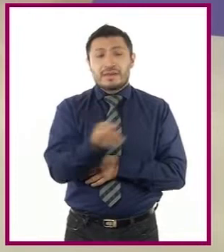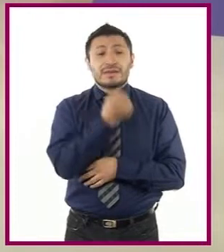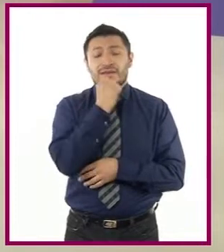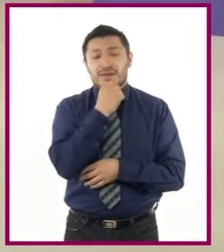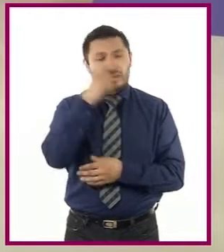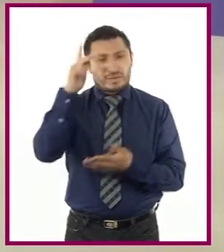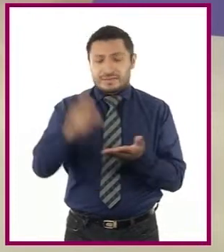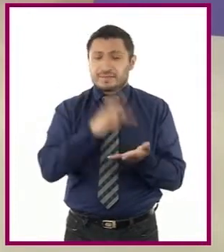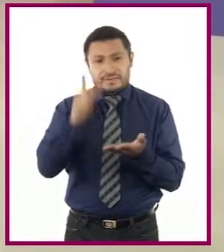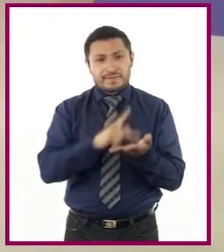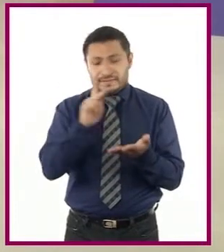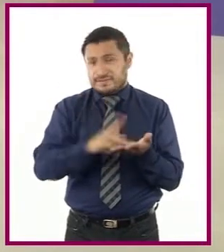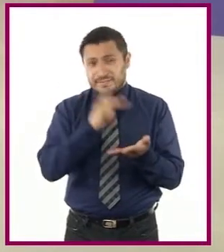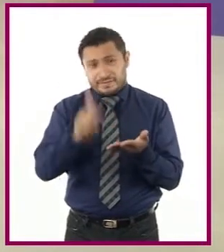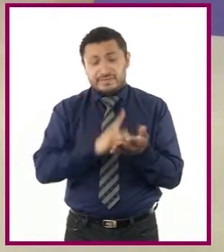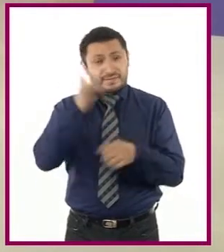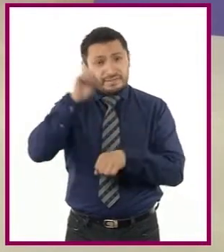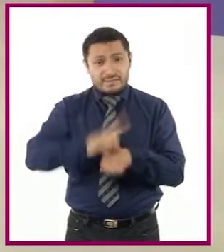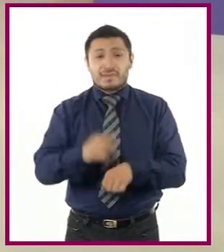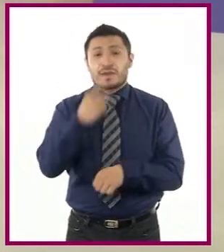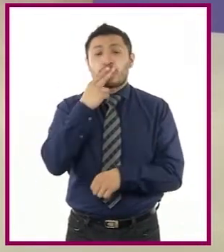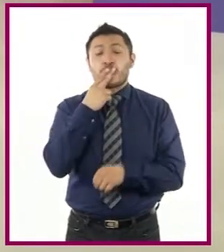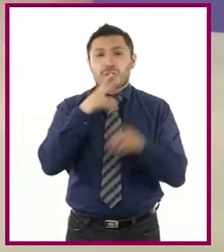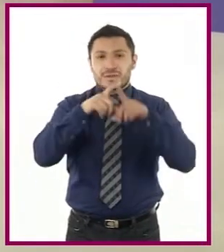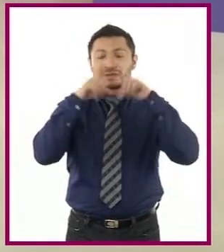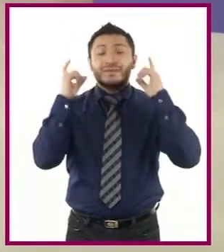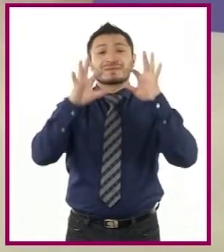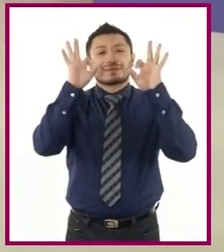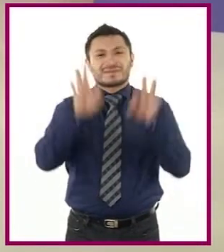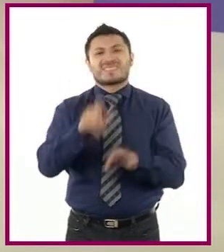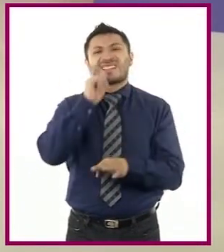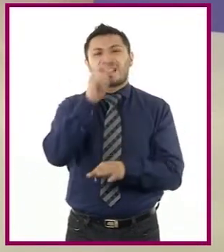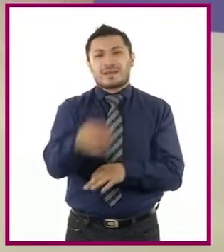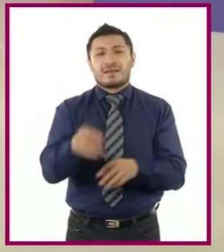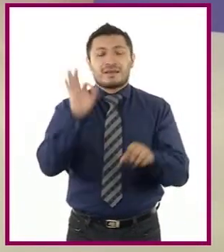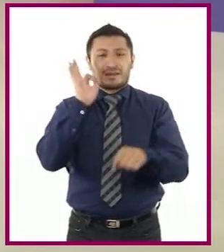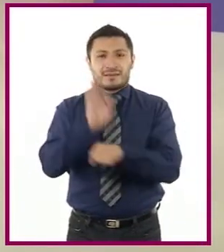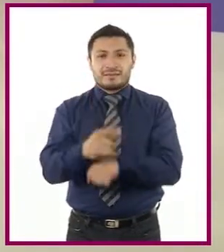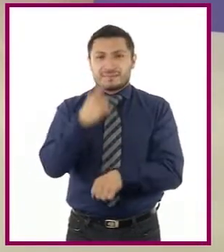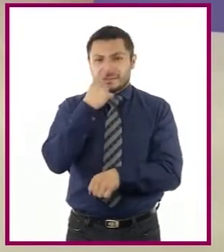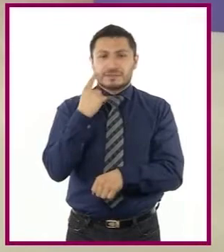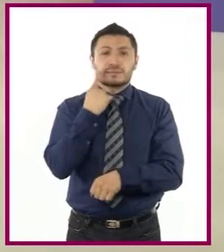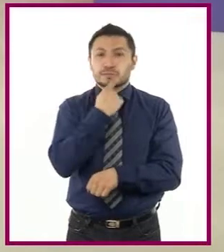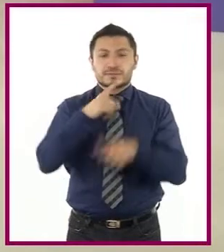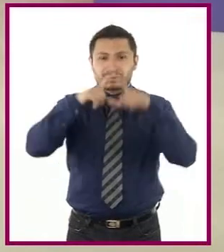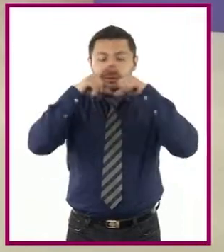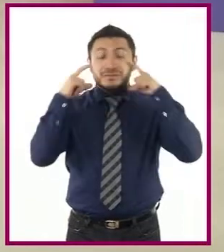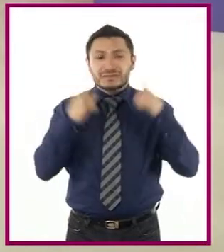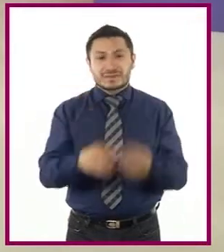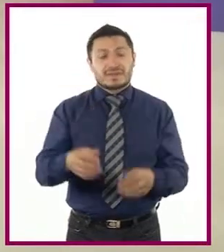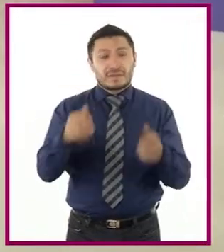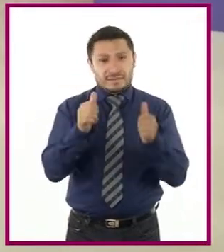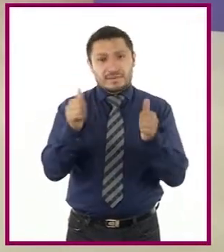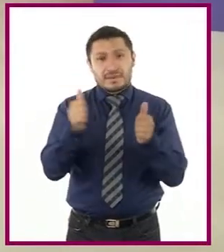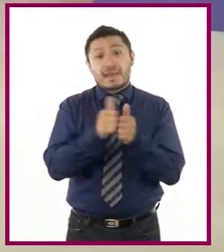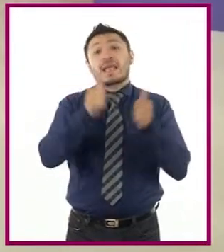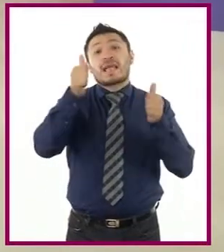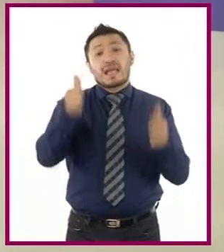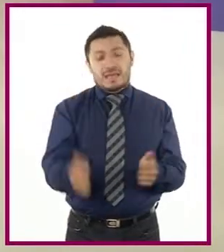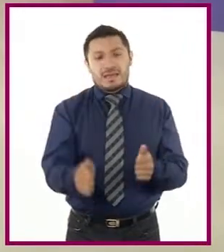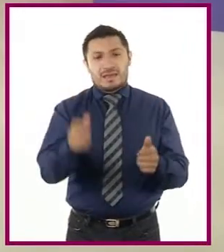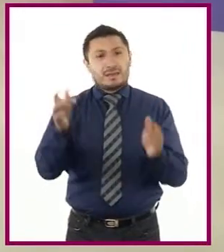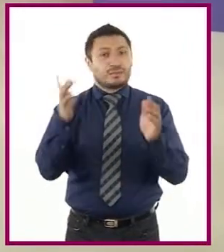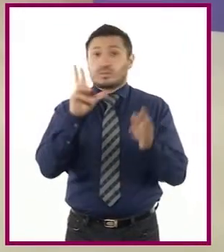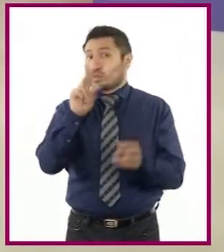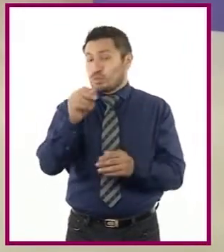varias veces al día, usar el cubrebocas correctamente, es decir, cubriendo nariz y boca, mantener la sana distancia, procurar no tocarse